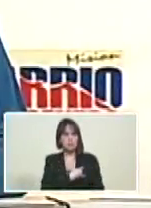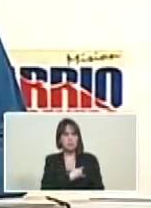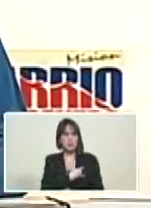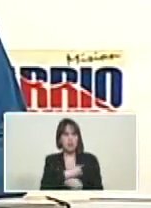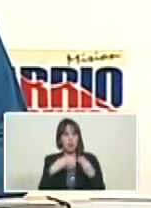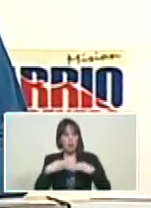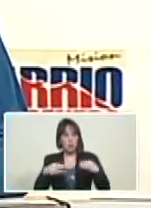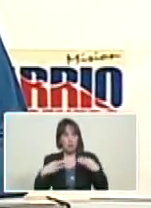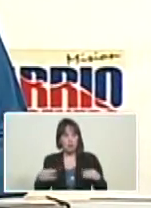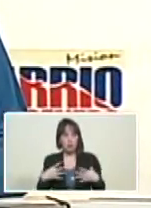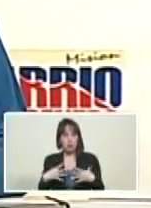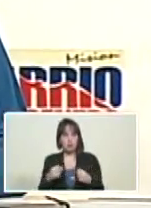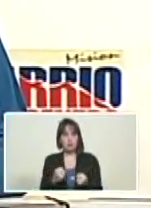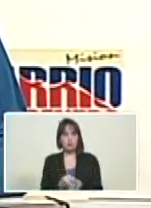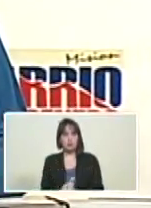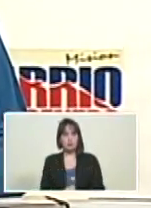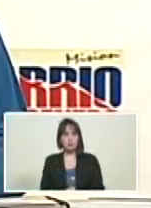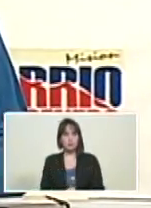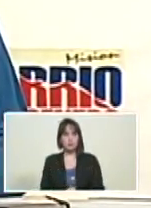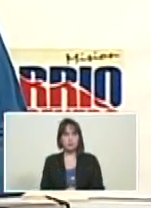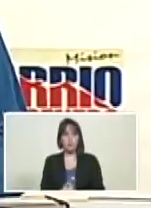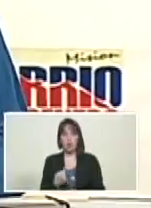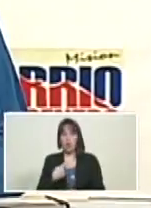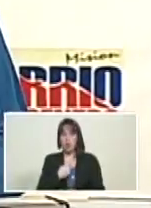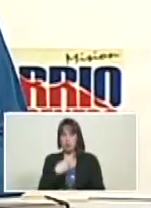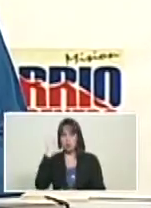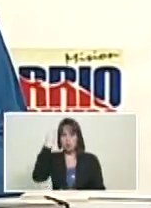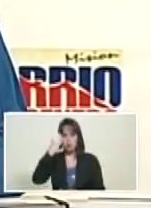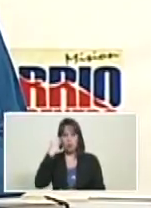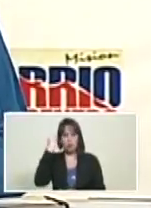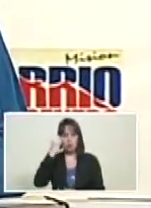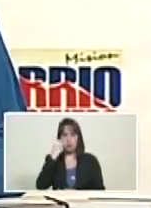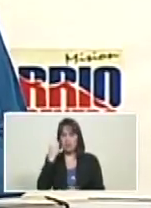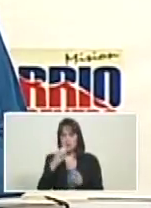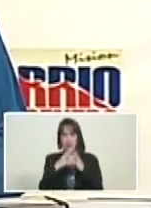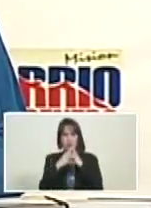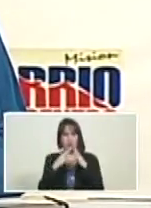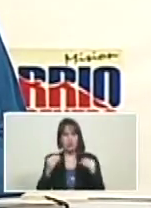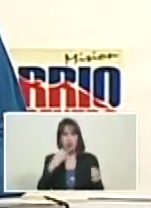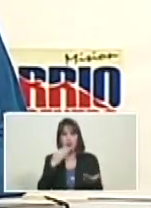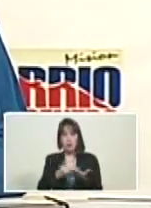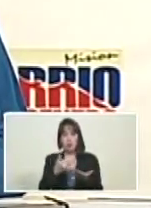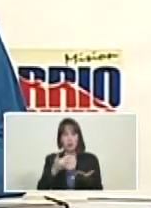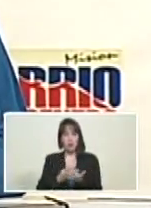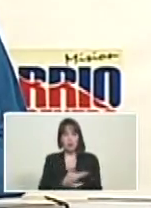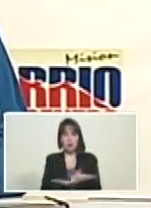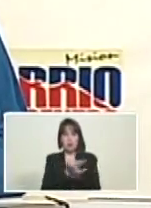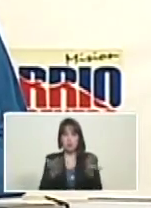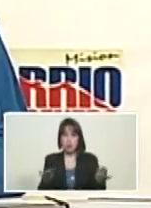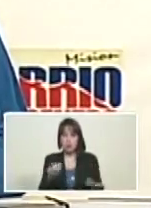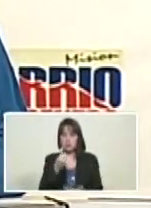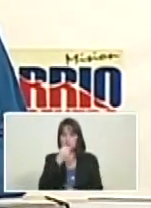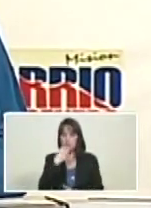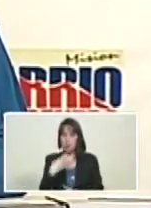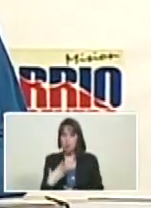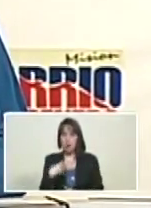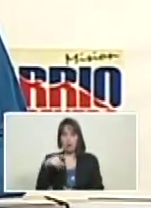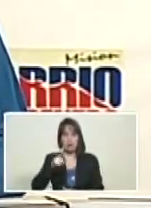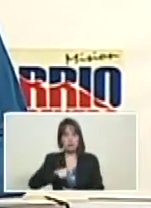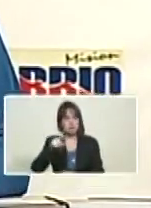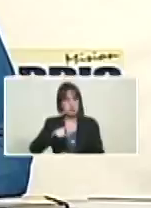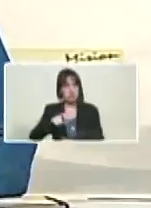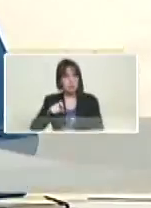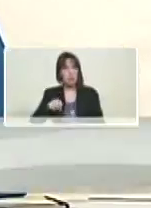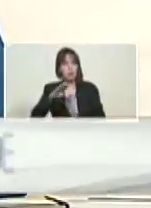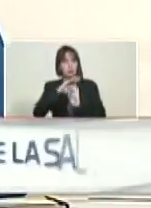Público de Salud. Yo creo que todo lo que ustedes han propuesto es pertinente, es necesario